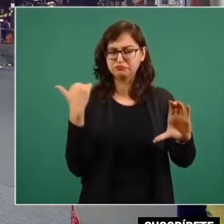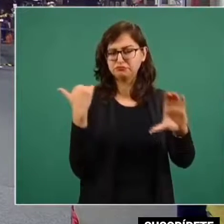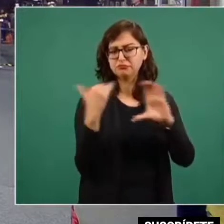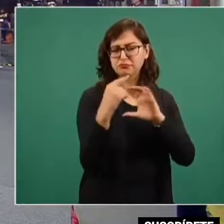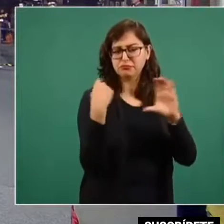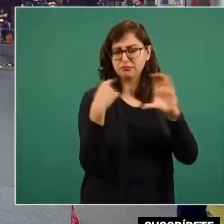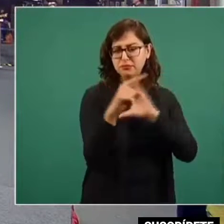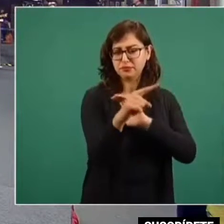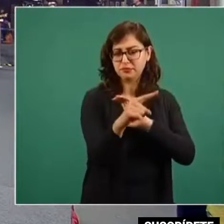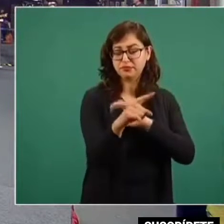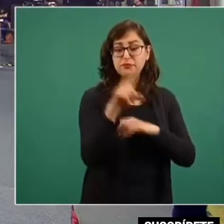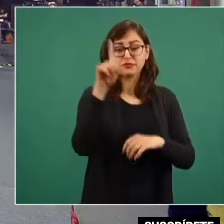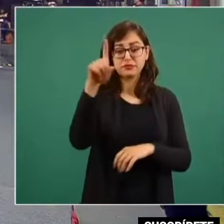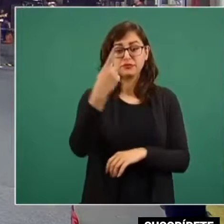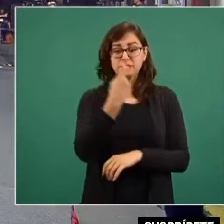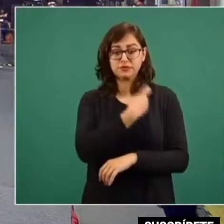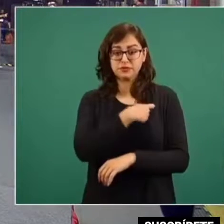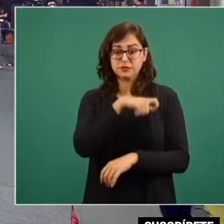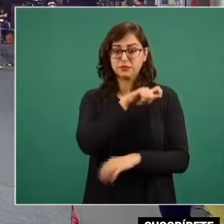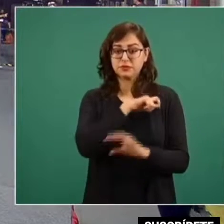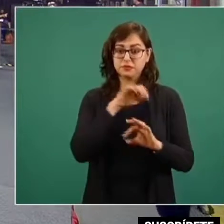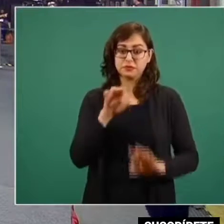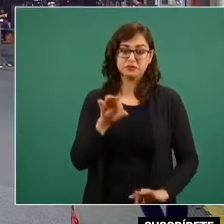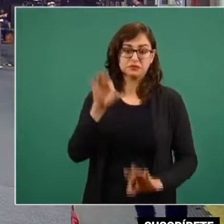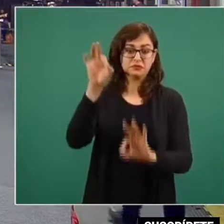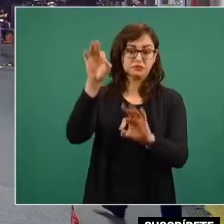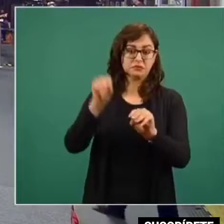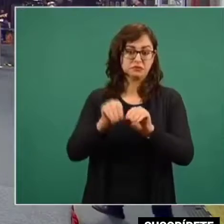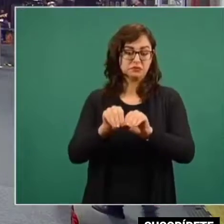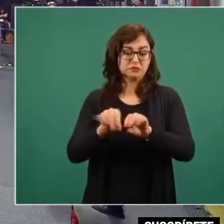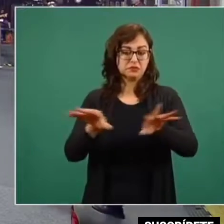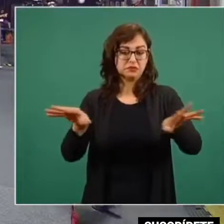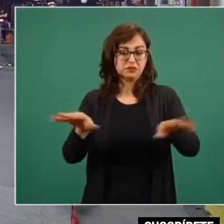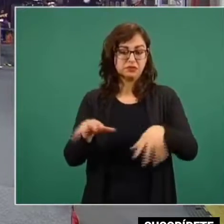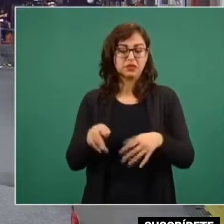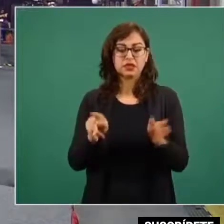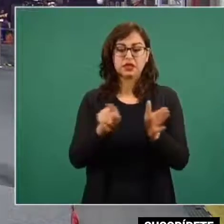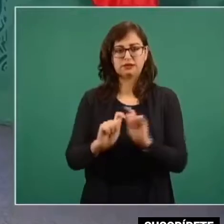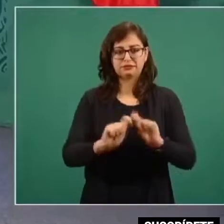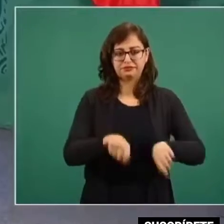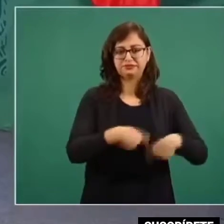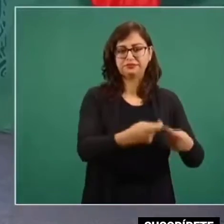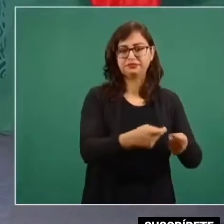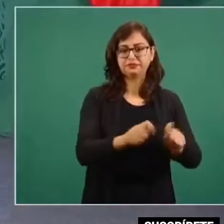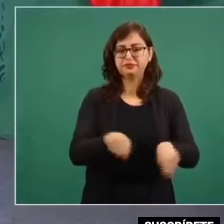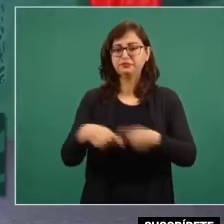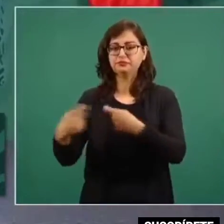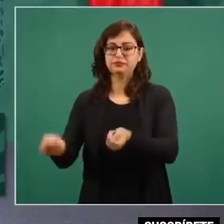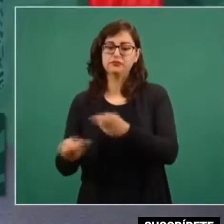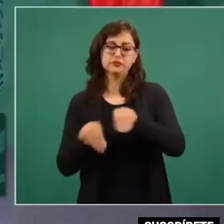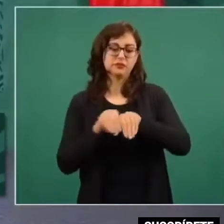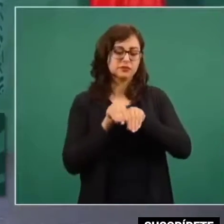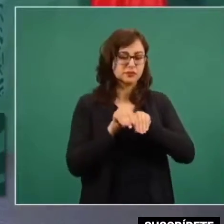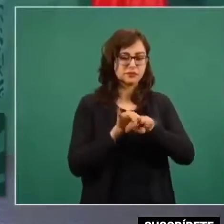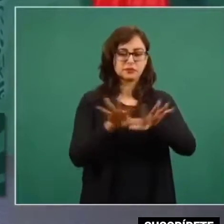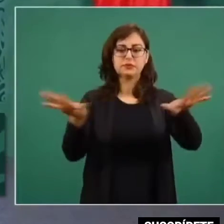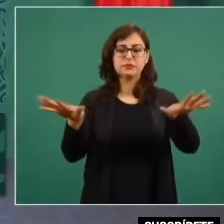tanto al periódico El País como al periódico Reforma y la usaron para